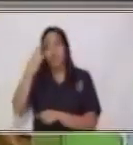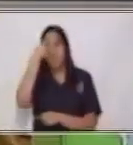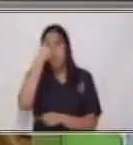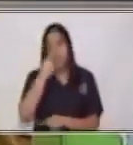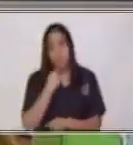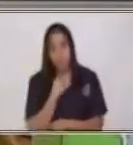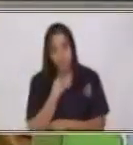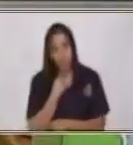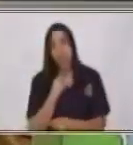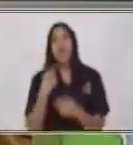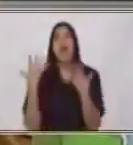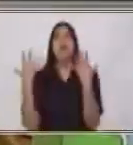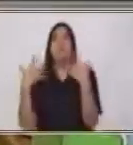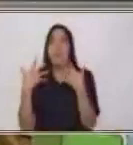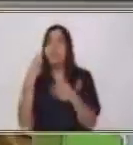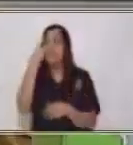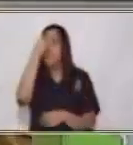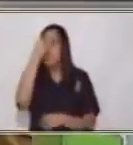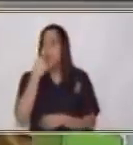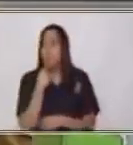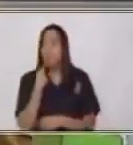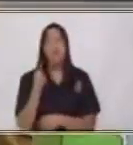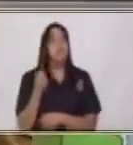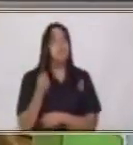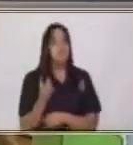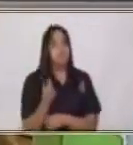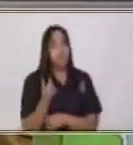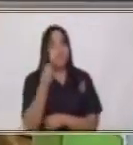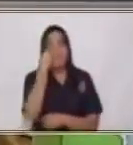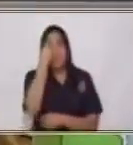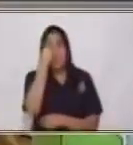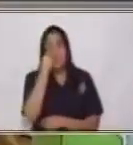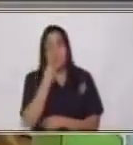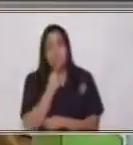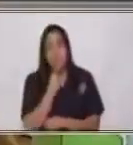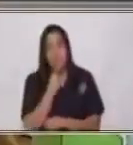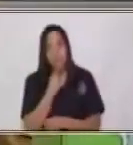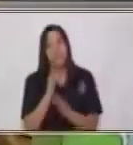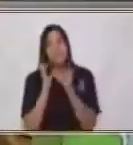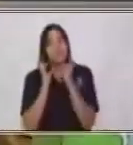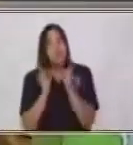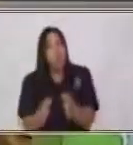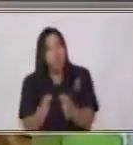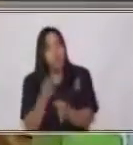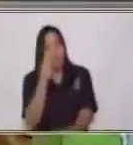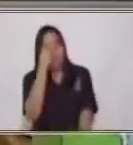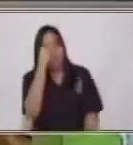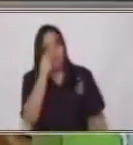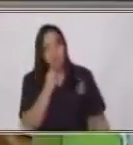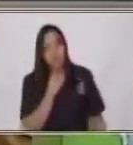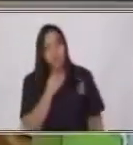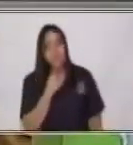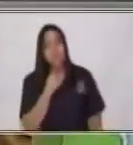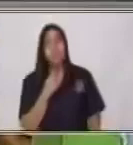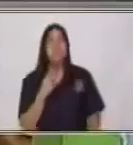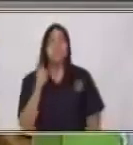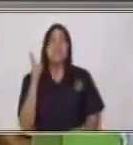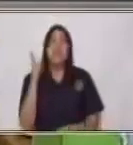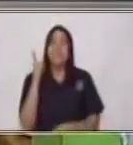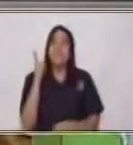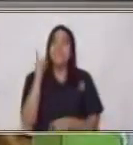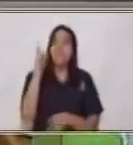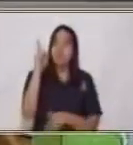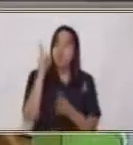5 centavos, 10 centavos, 25 centavos, 50 centavos y la moneda